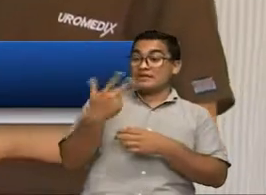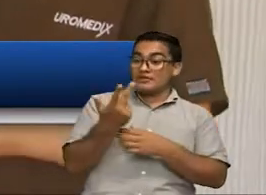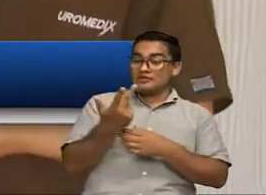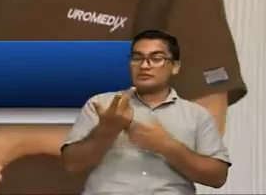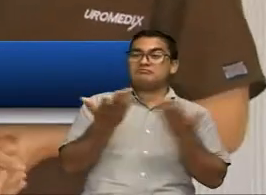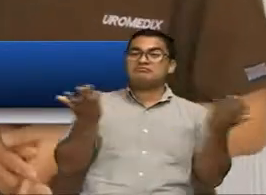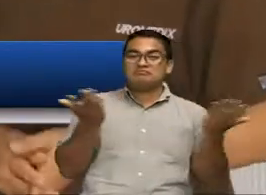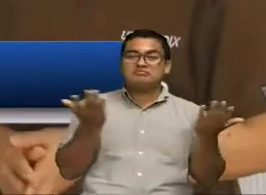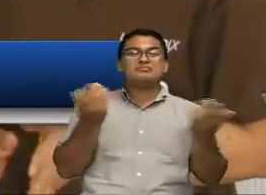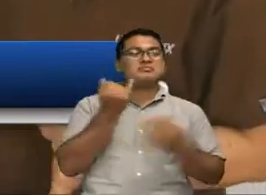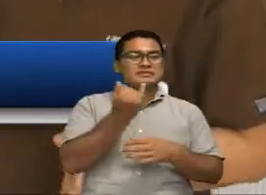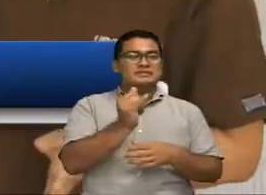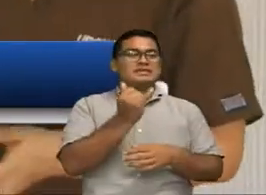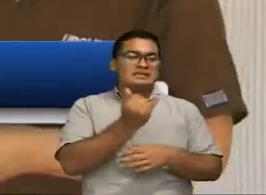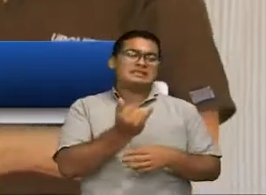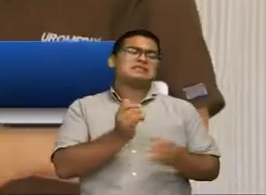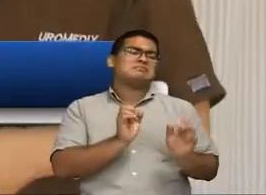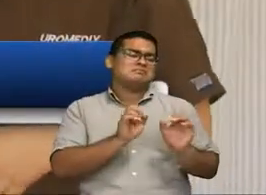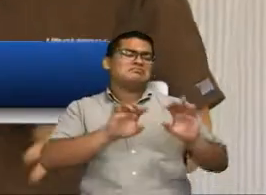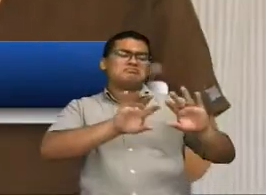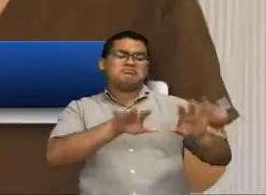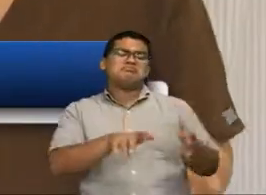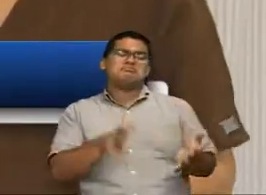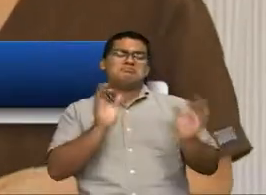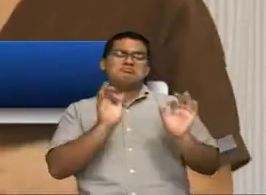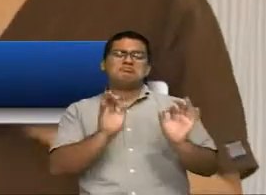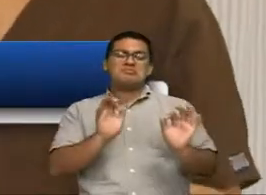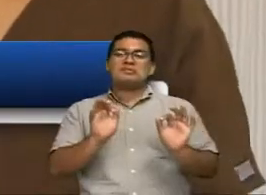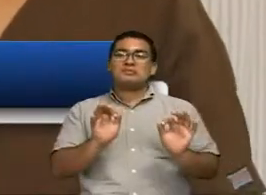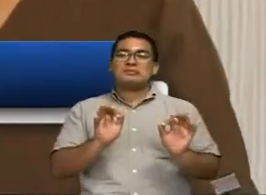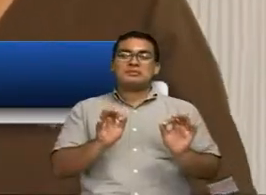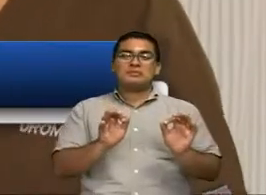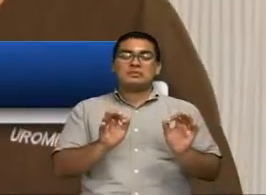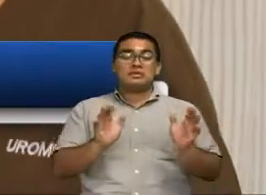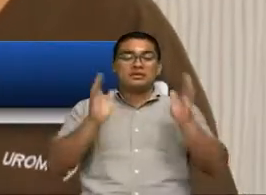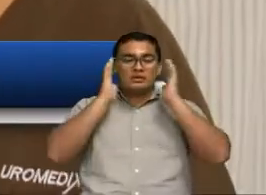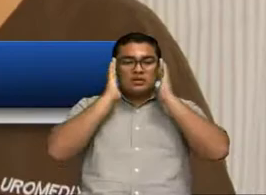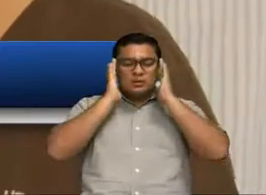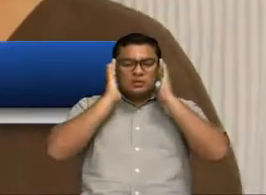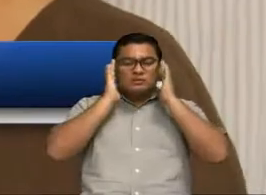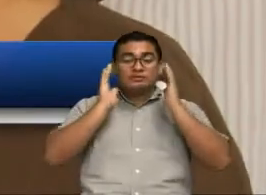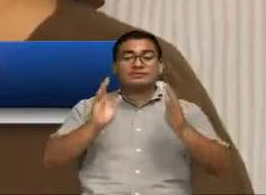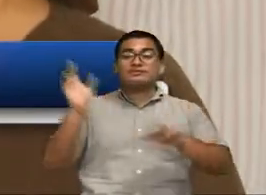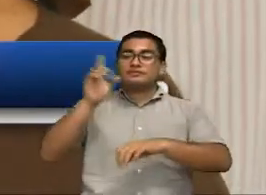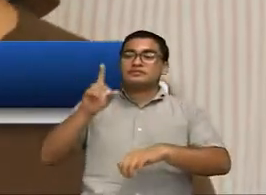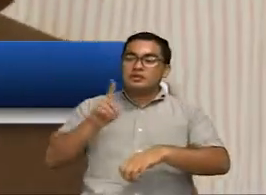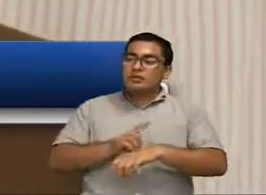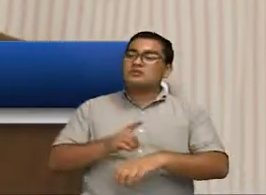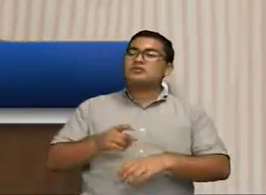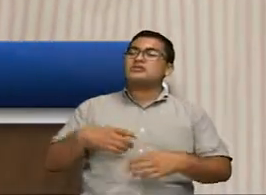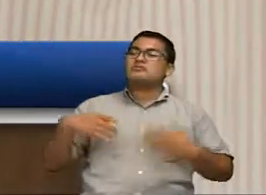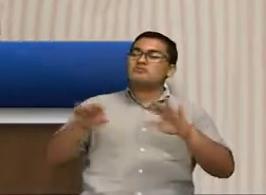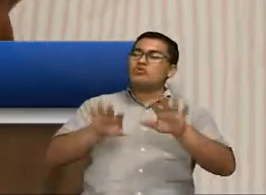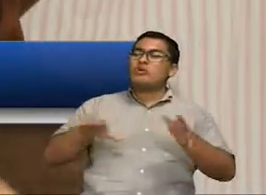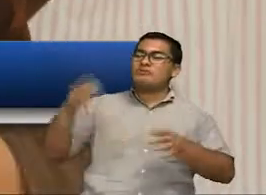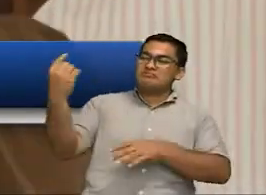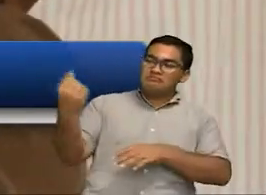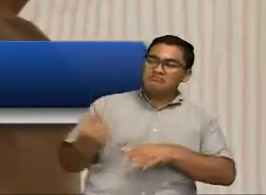la mayoría lo acoge bien. Los muchachos aquí, o el médico, cuando viene la paciente, les explica, les